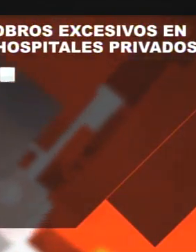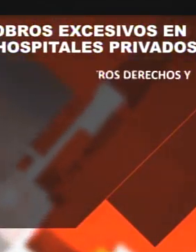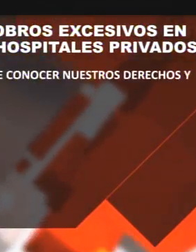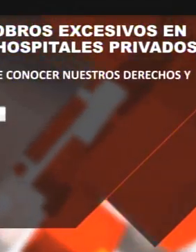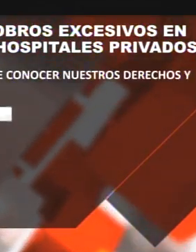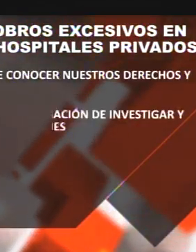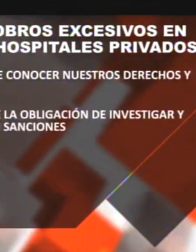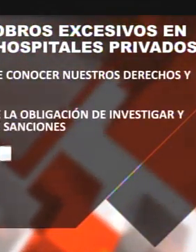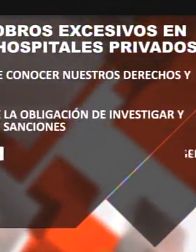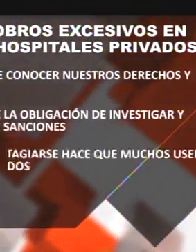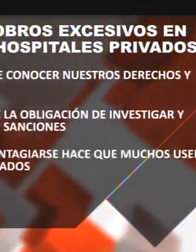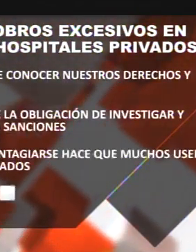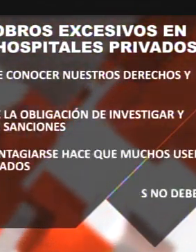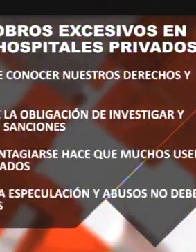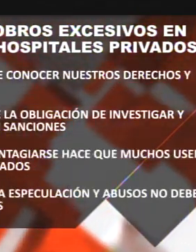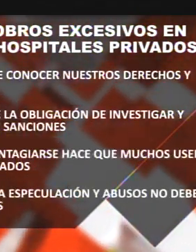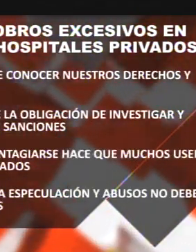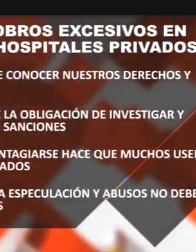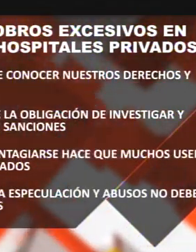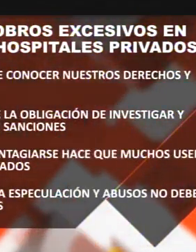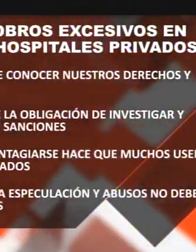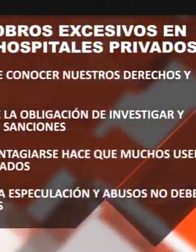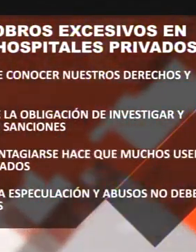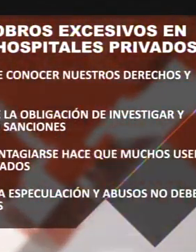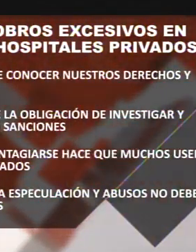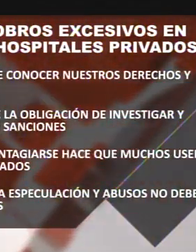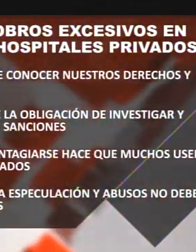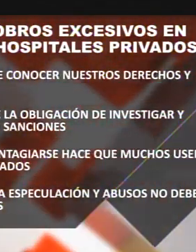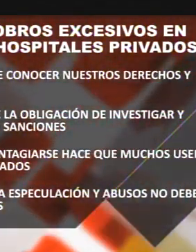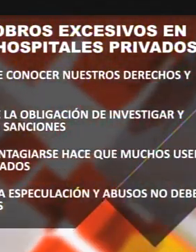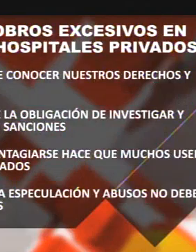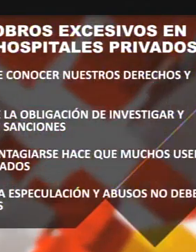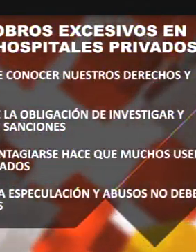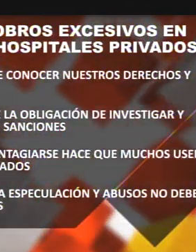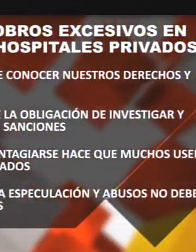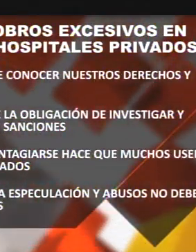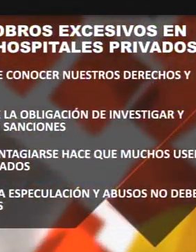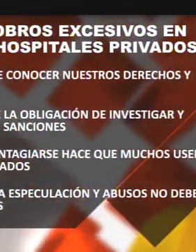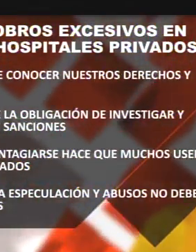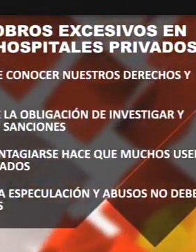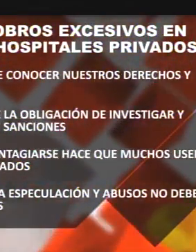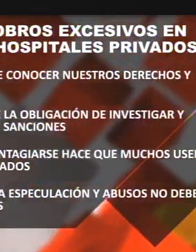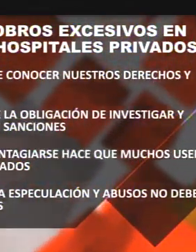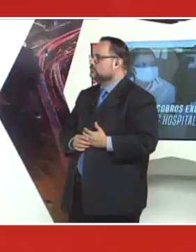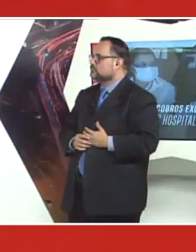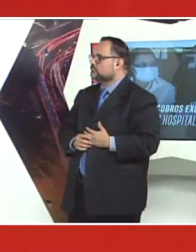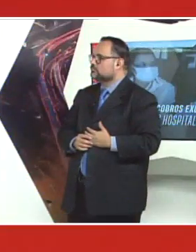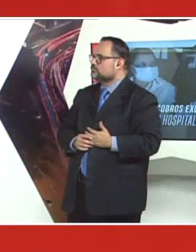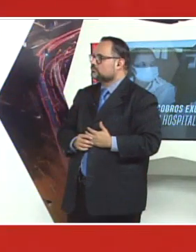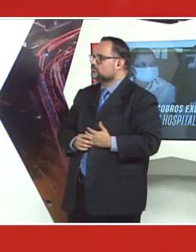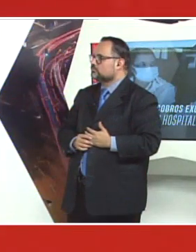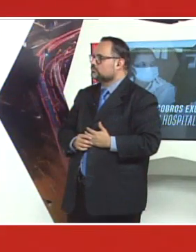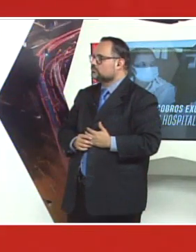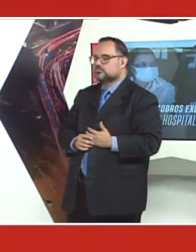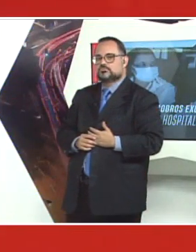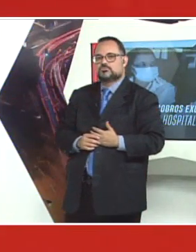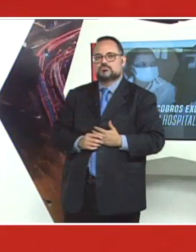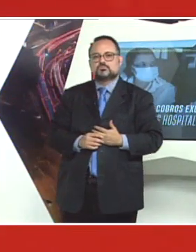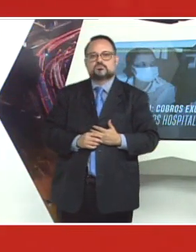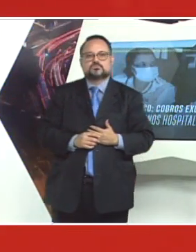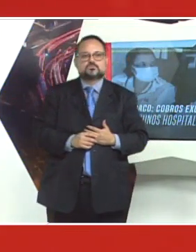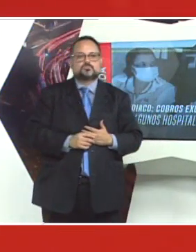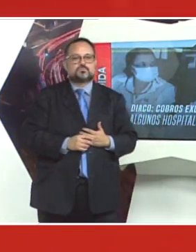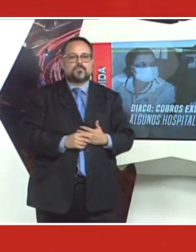en este instante que estamos en una crisis sanitaria de COVID-19 en temas tan delicados como la salud del guatemalteco no se vale jugar con la salud